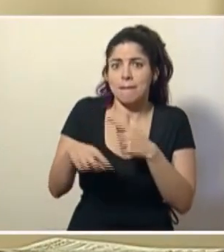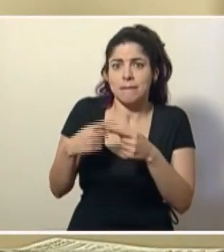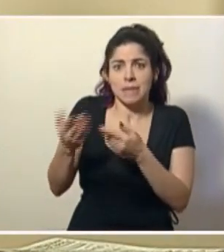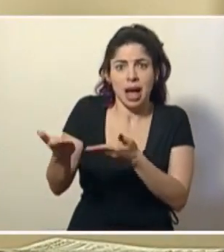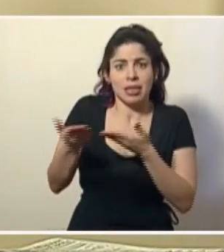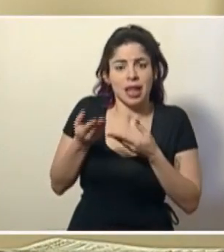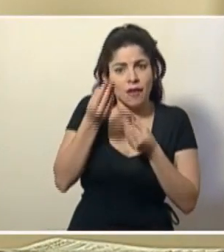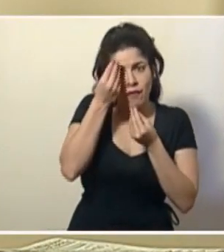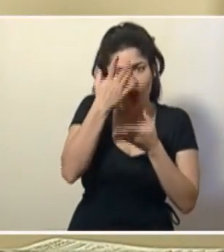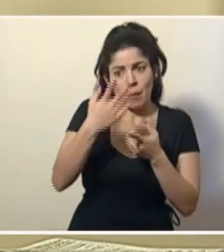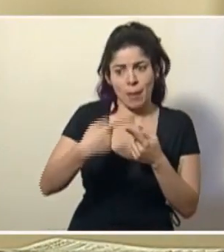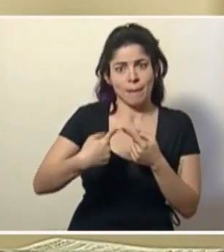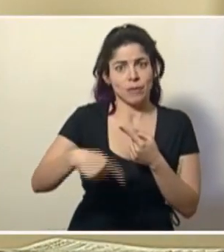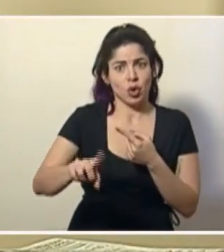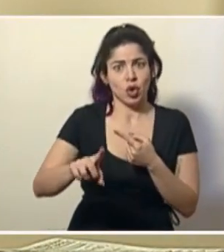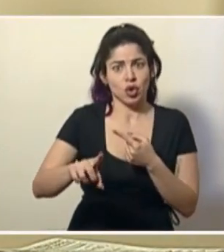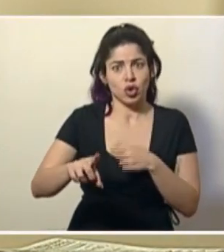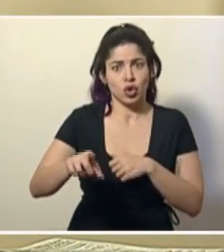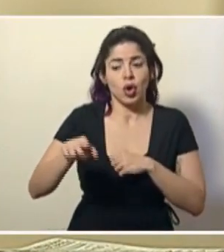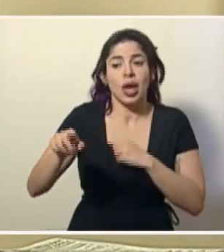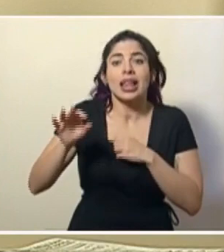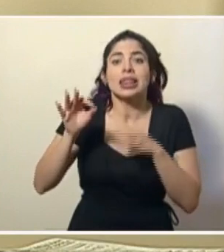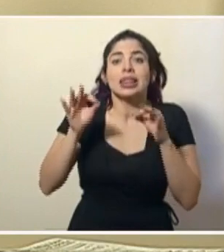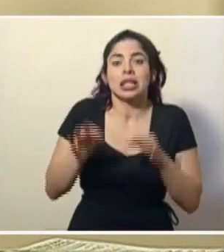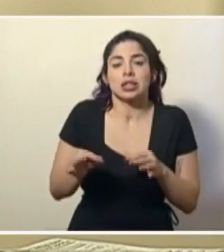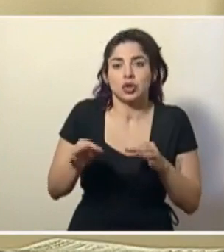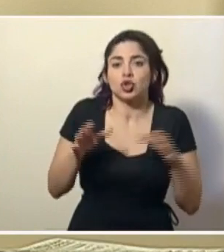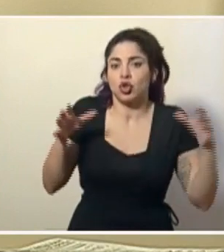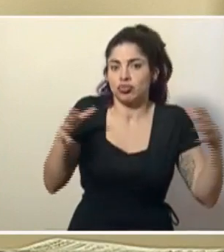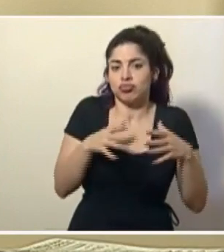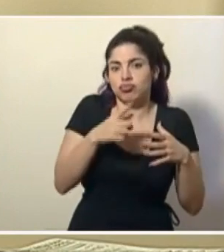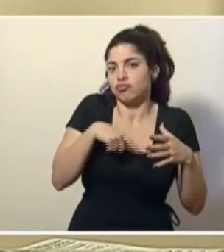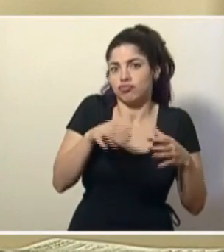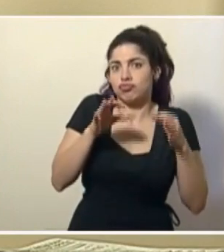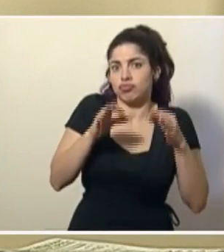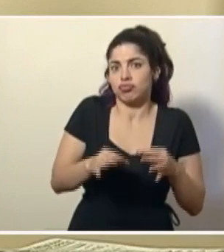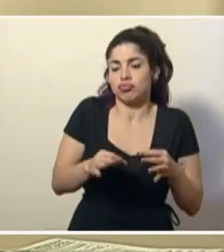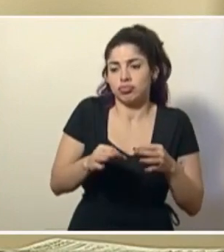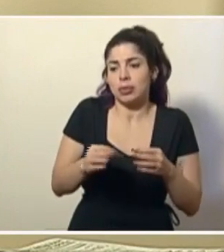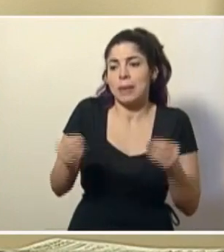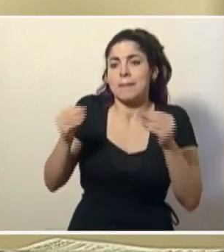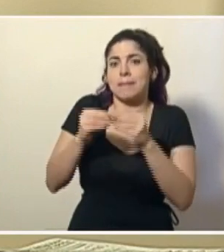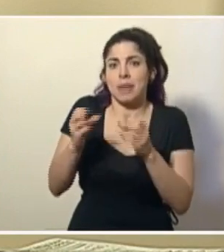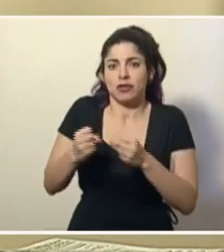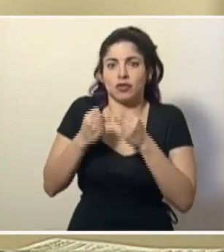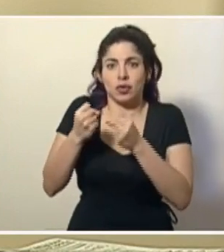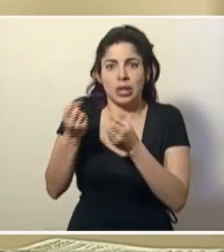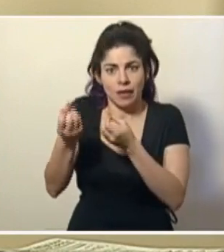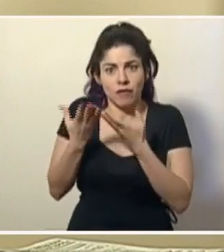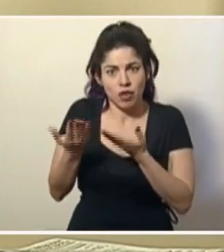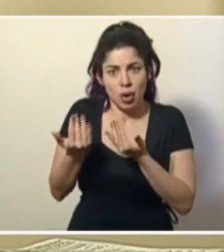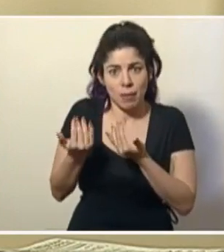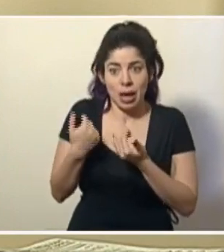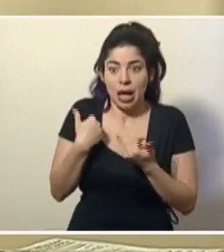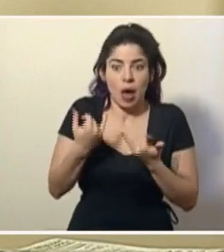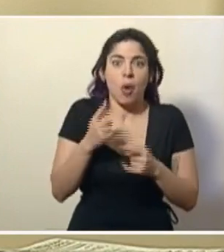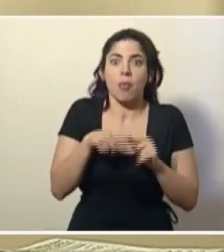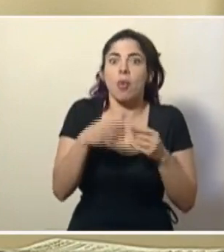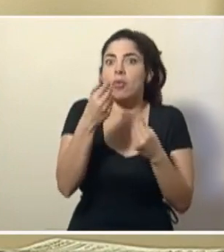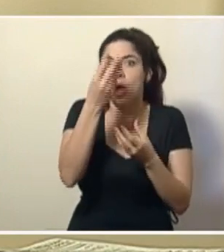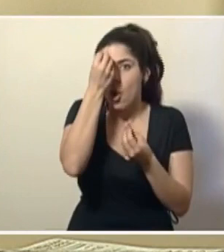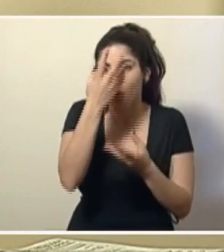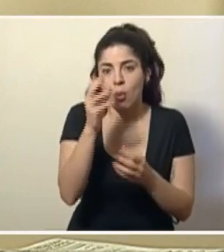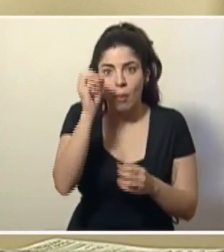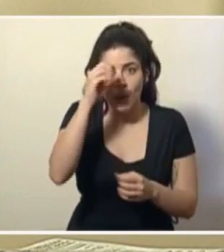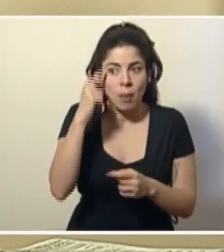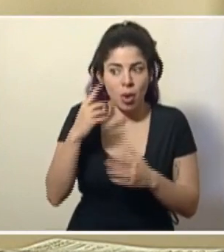entregar el informe muy pronto. Fue una decisión unánime de que fortalecieran el informe y eso lo vamos a recibir. No puedo dar criterio, bueno,